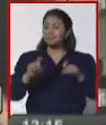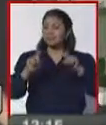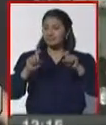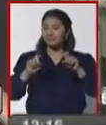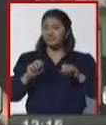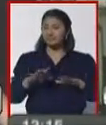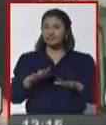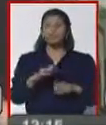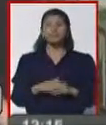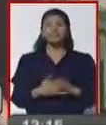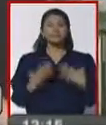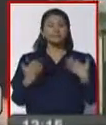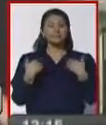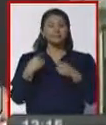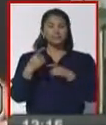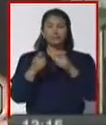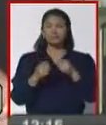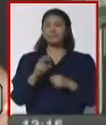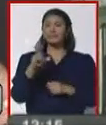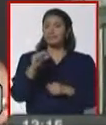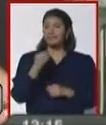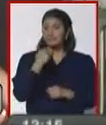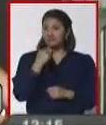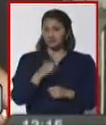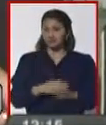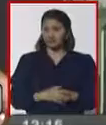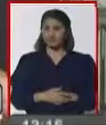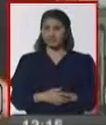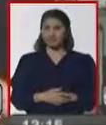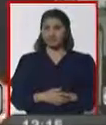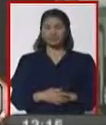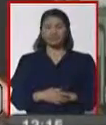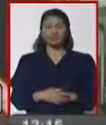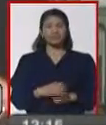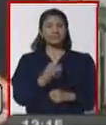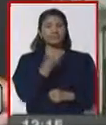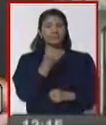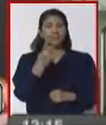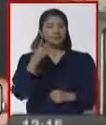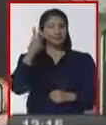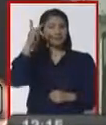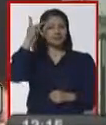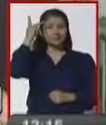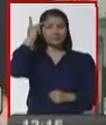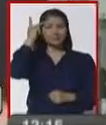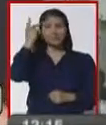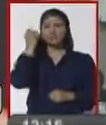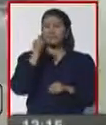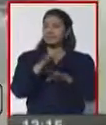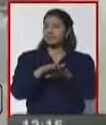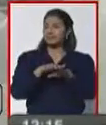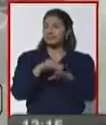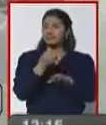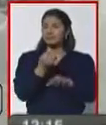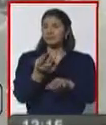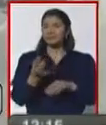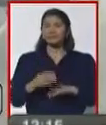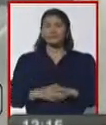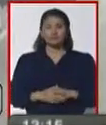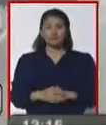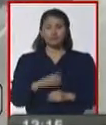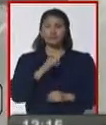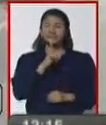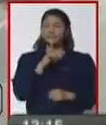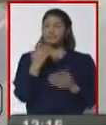que dirigir esta institución. Y no como se viene haciendo por una simpatía política, por nombrados a dedo. Los